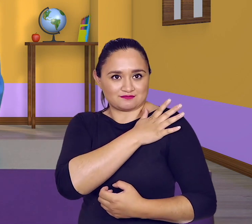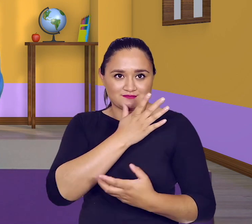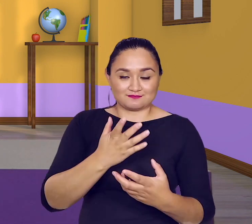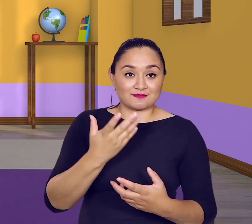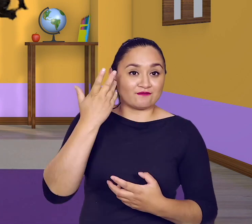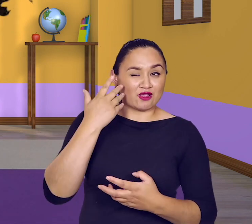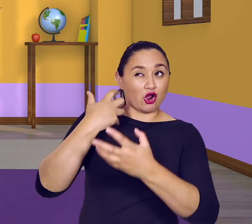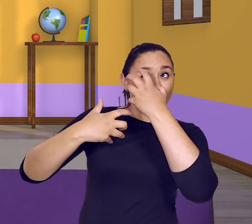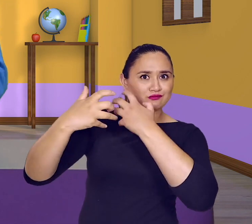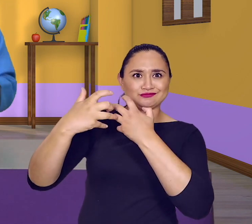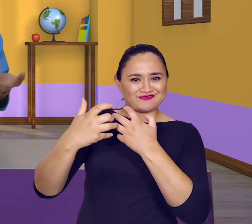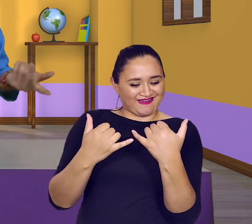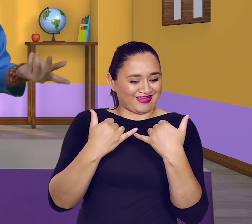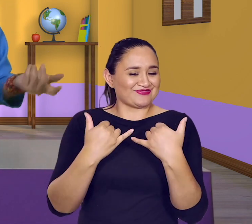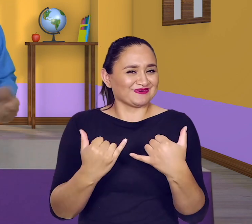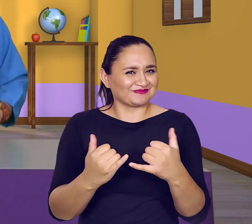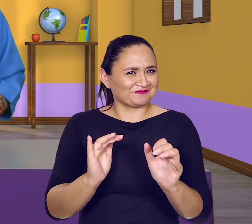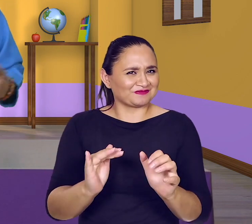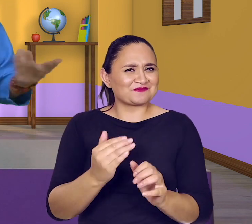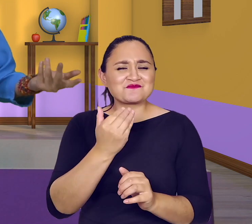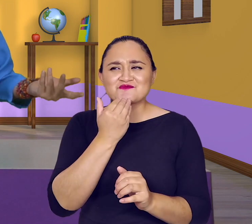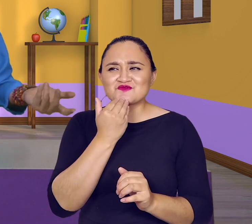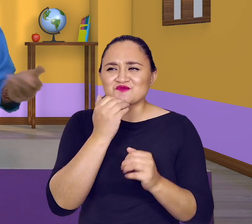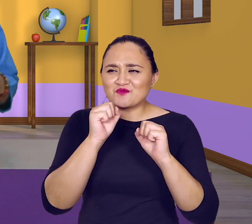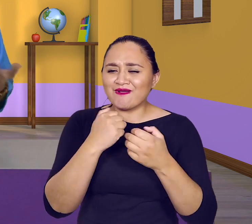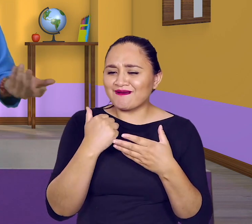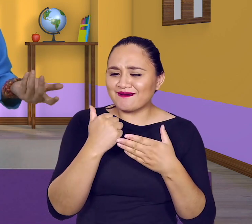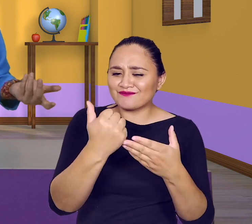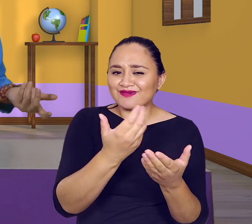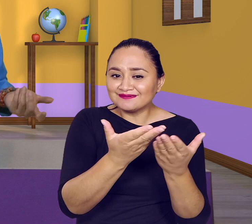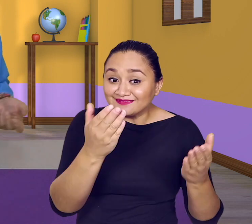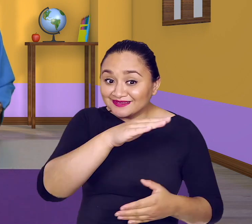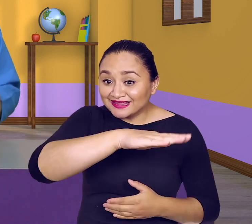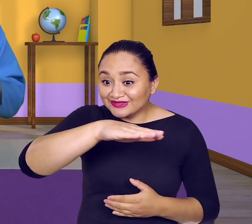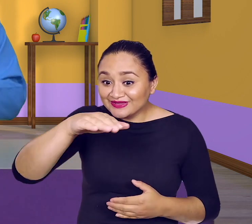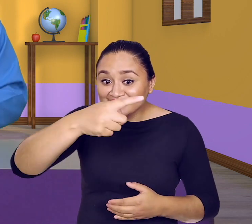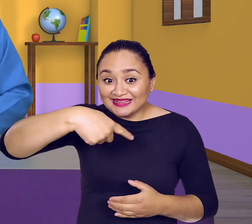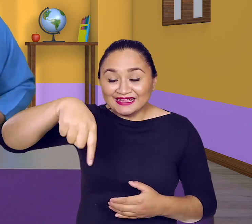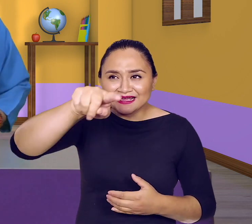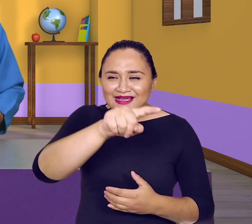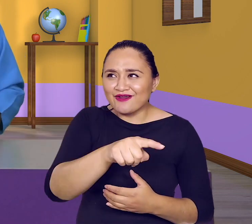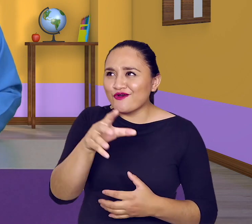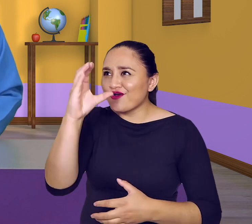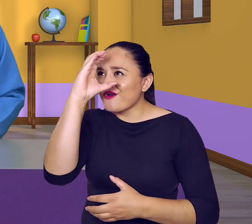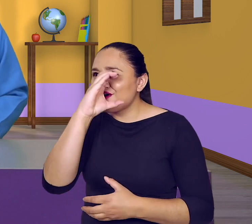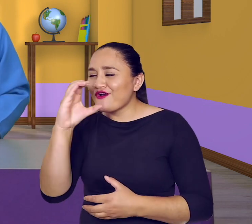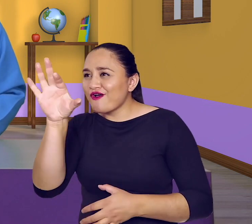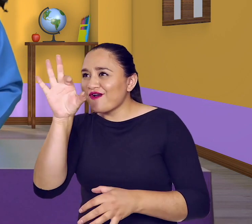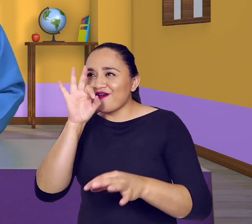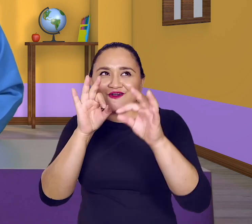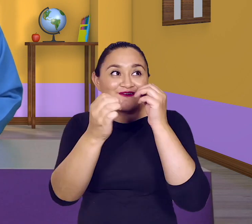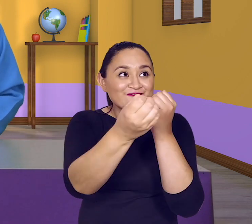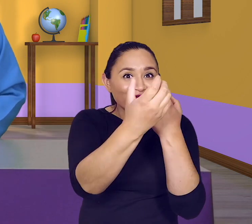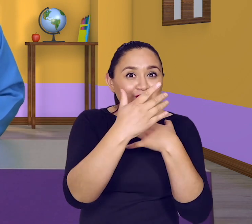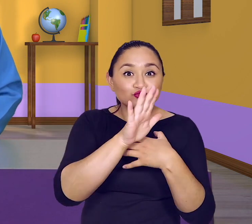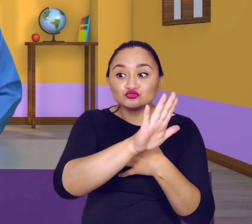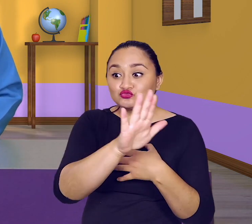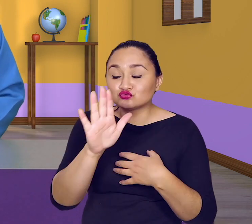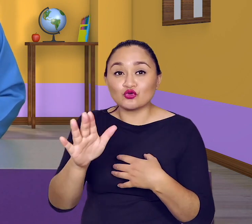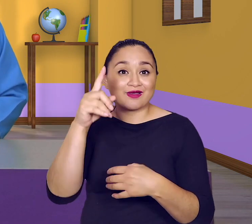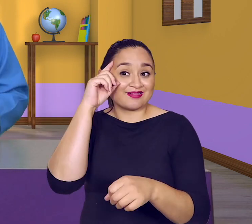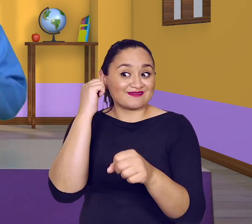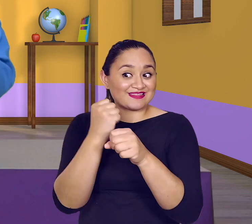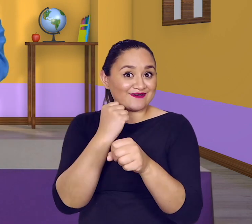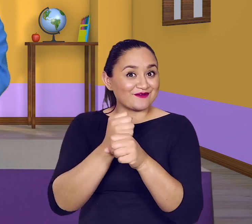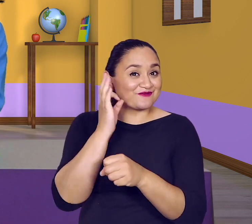por eso cómo podemos ayudar a los estudiantes a encontrar información sobre la profesión que les